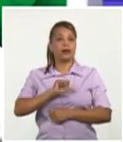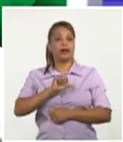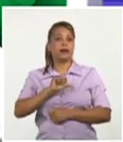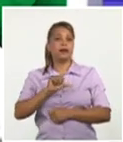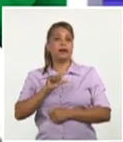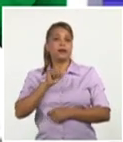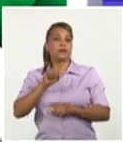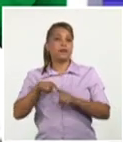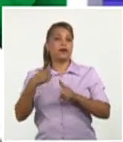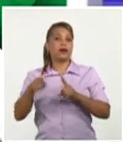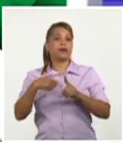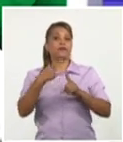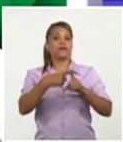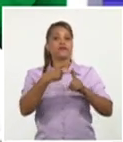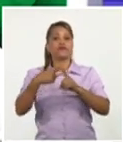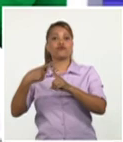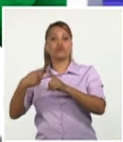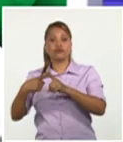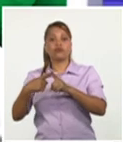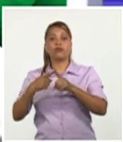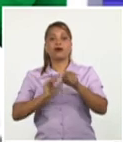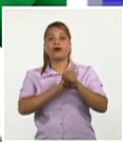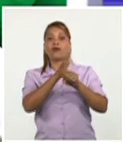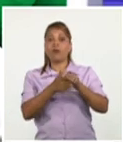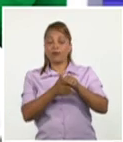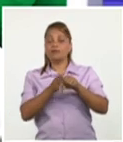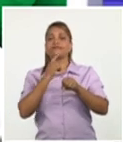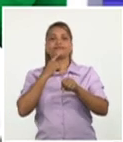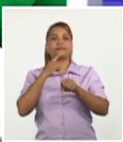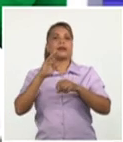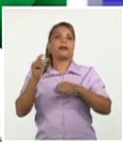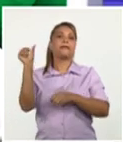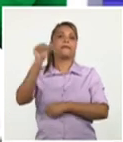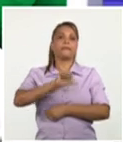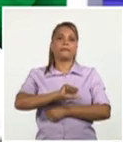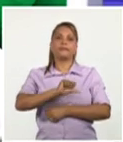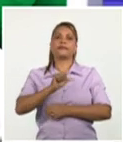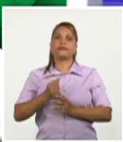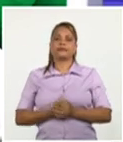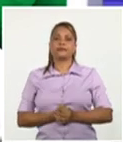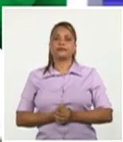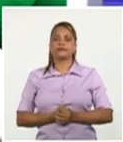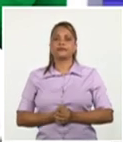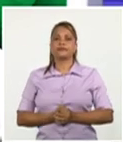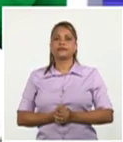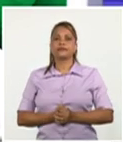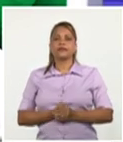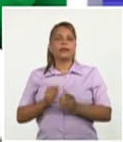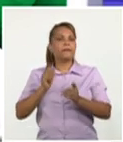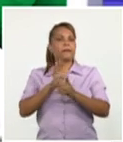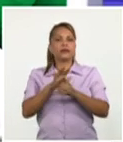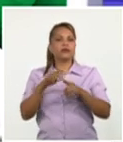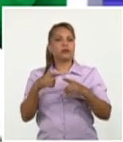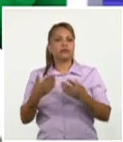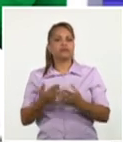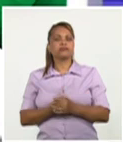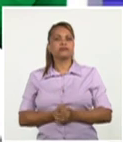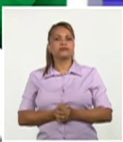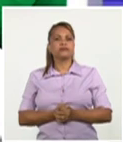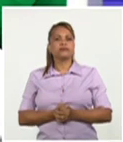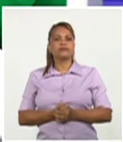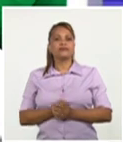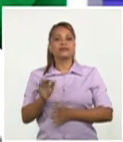se asocia la COVID a ella. Este paciente inicialmente se detectó